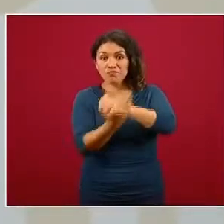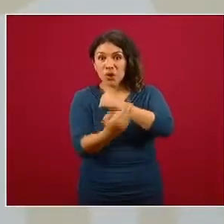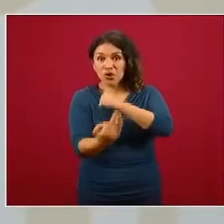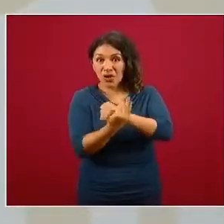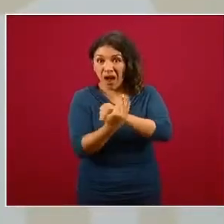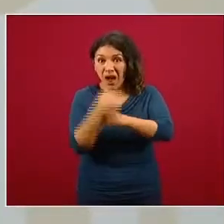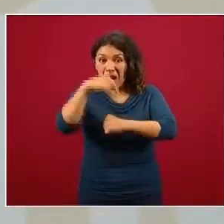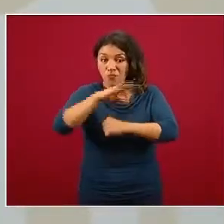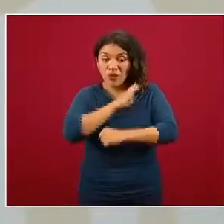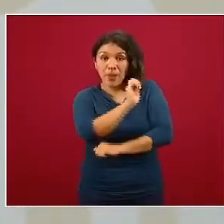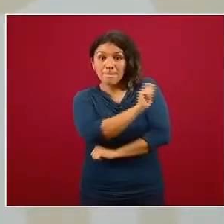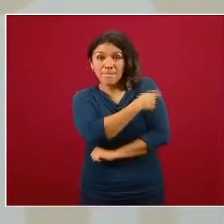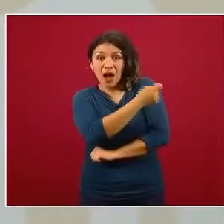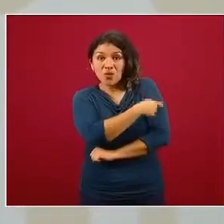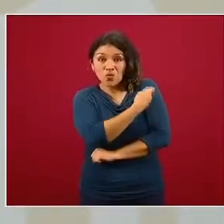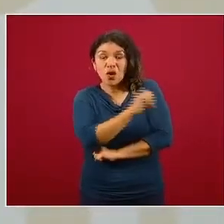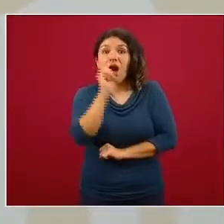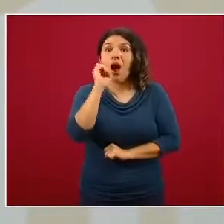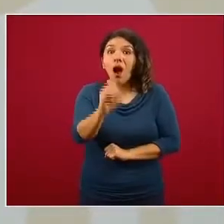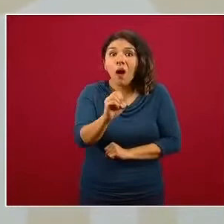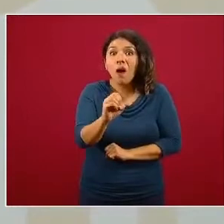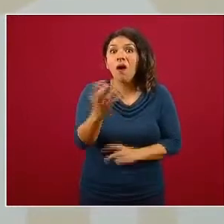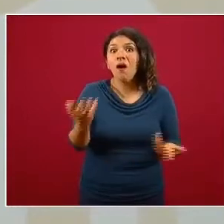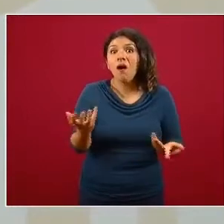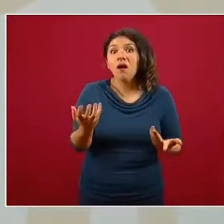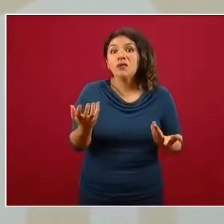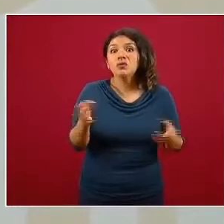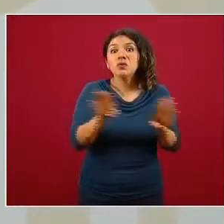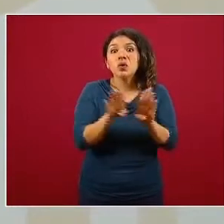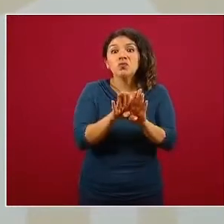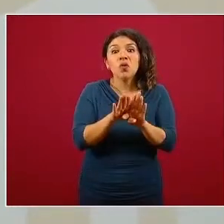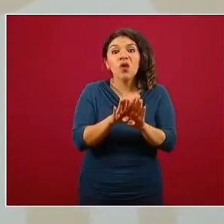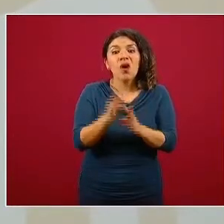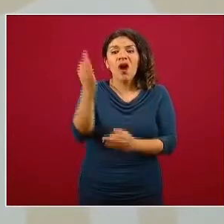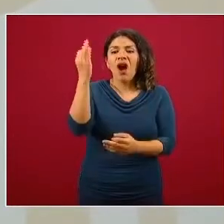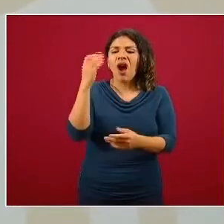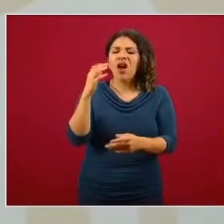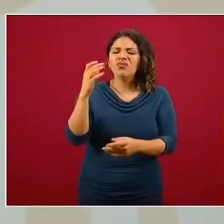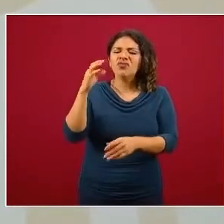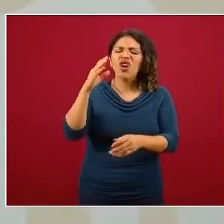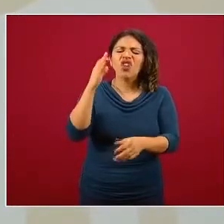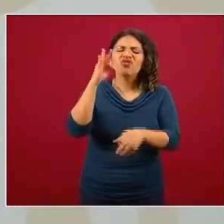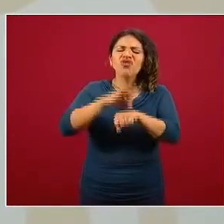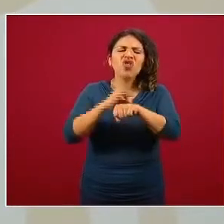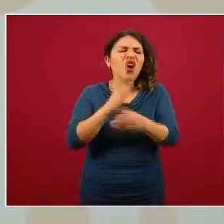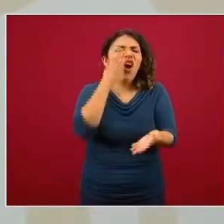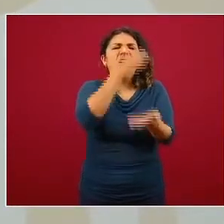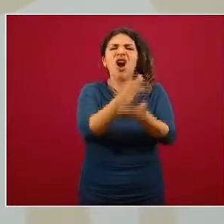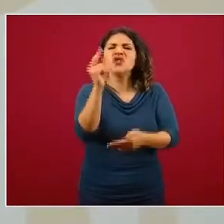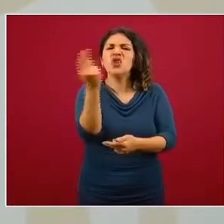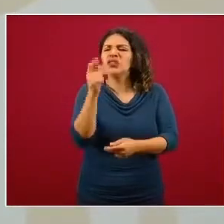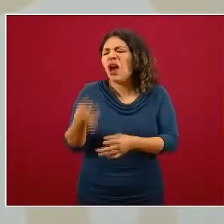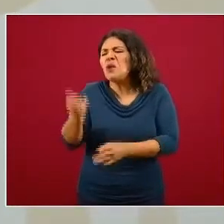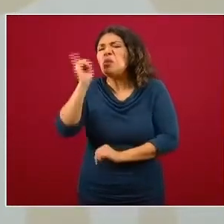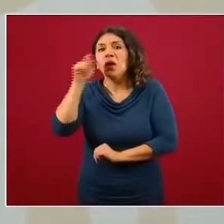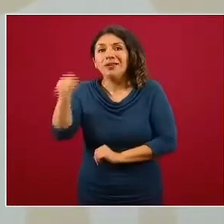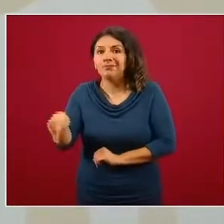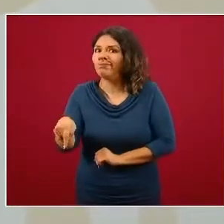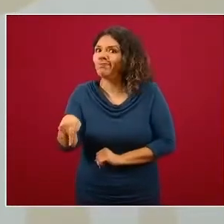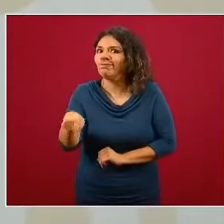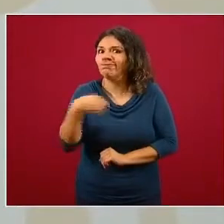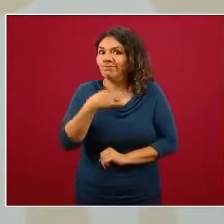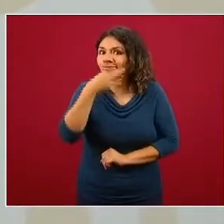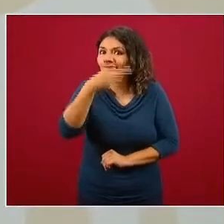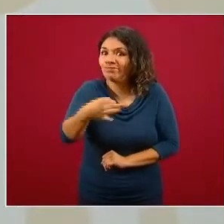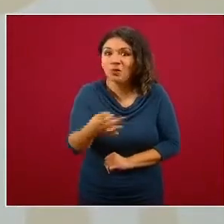una posible vacuna, o como una alternativa de tratamiento. El mensaje es claro y